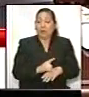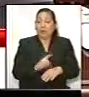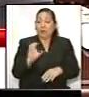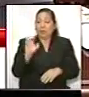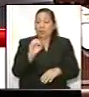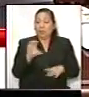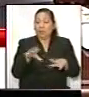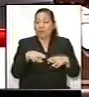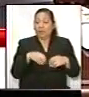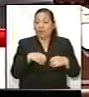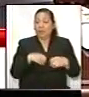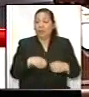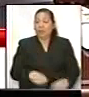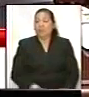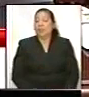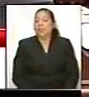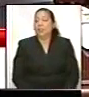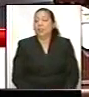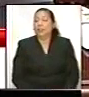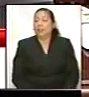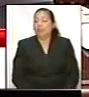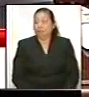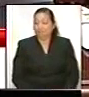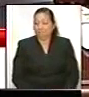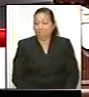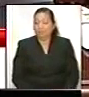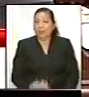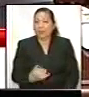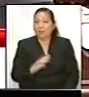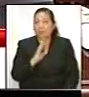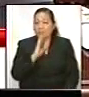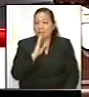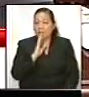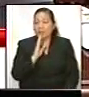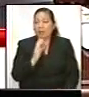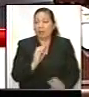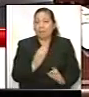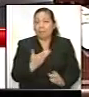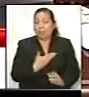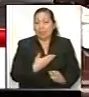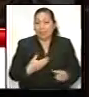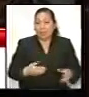0 abstenciones. Tiene el uso de la palabra el congresista Domínguez.